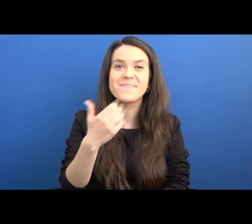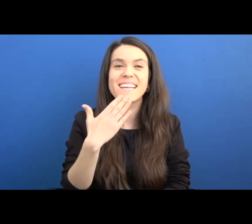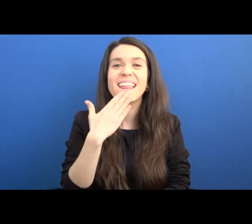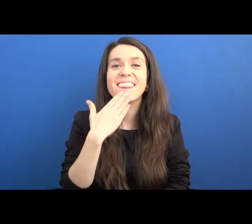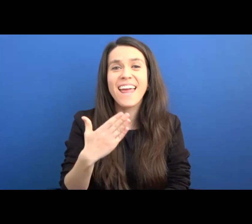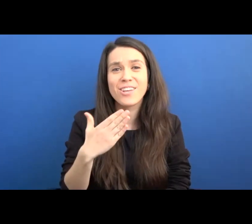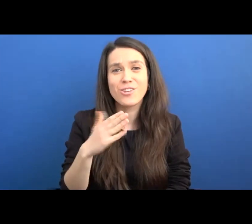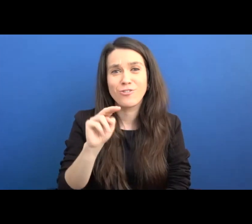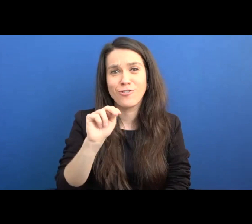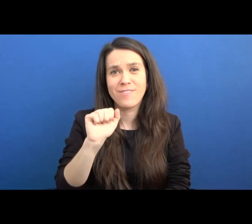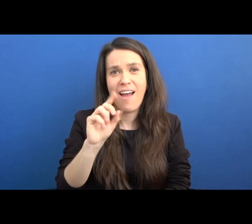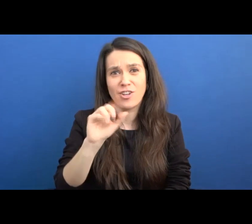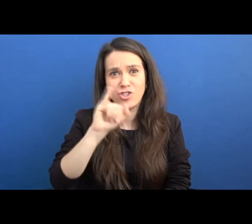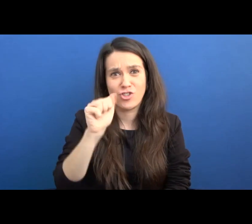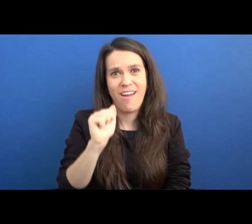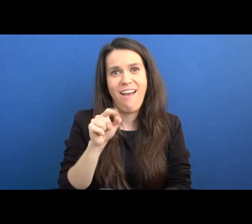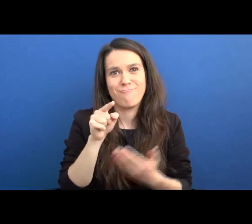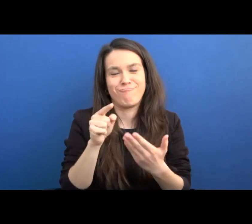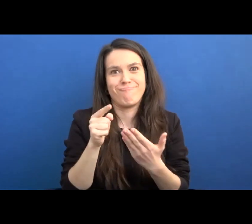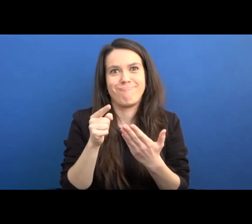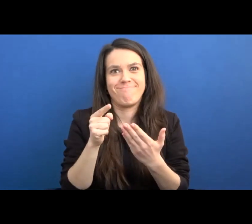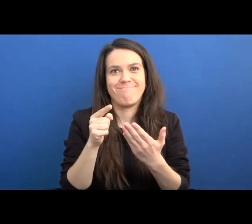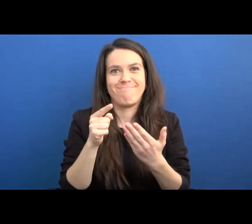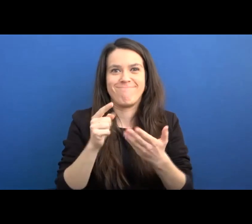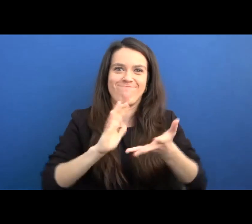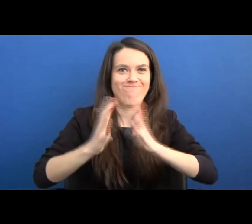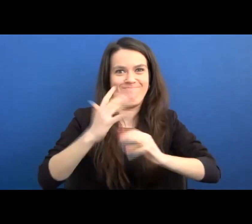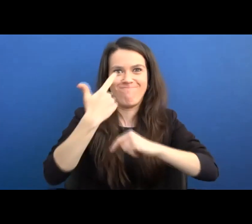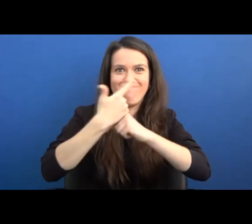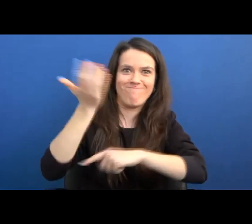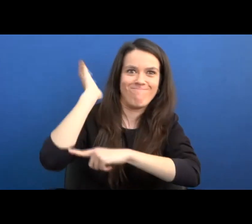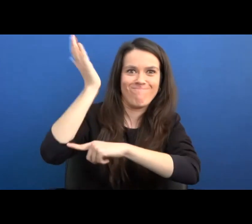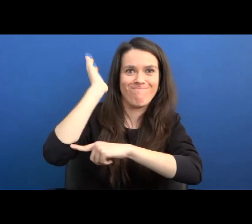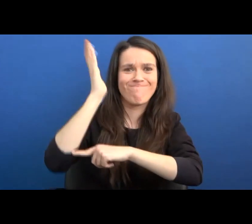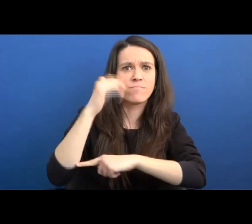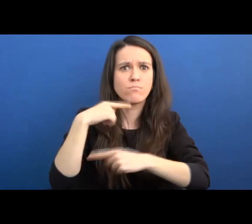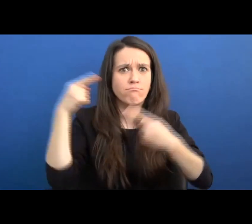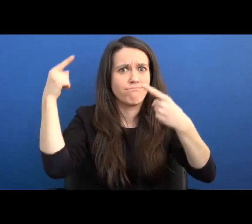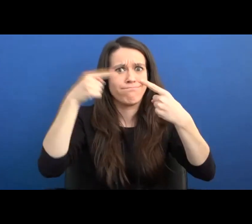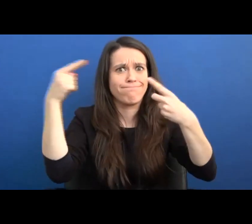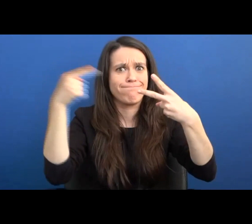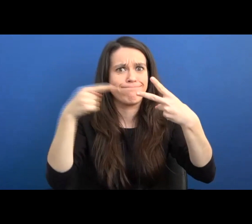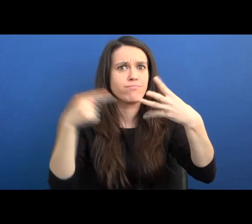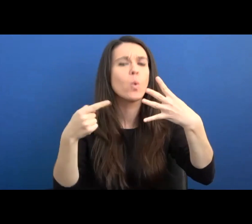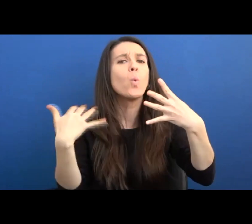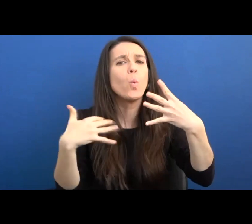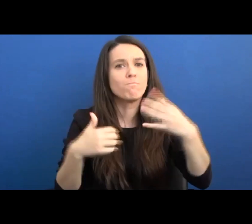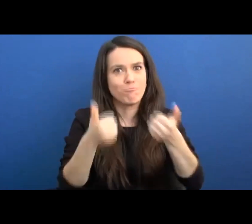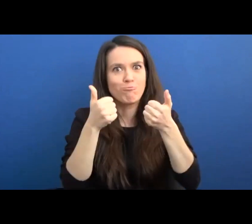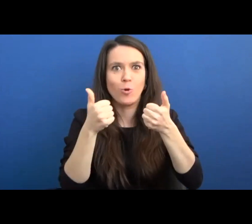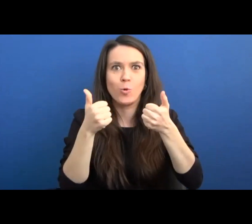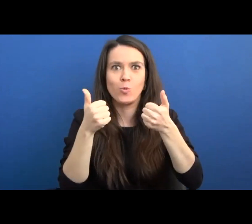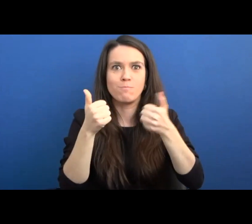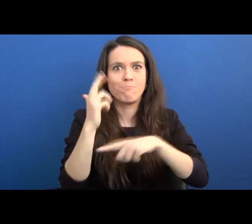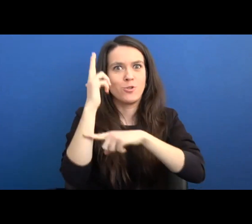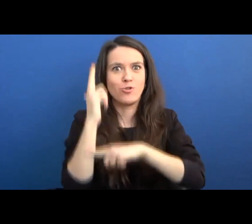Bueno, pues gracias, Naya, por hacer esto posible. Creo que ella abordó algunos puntos